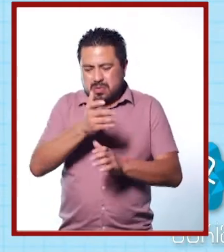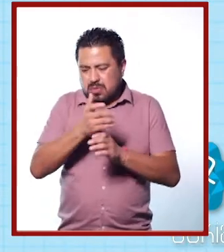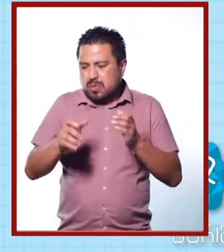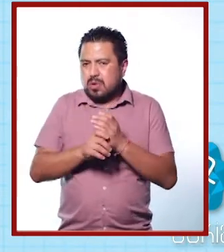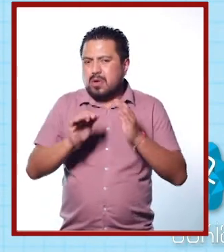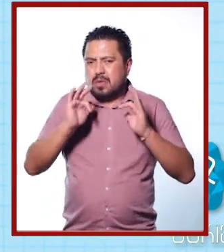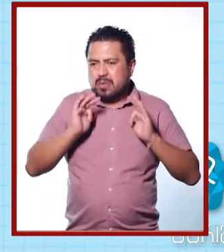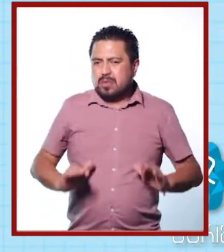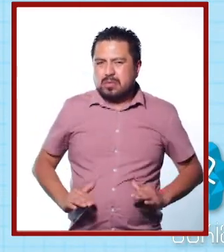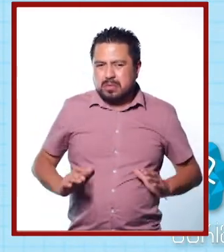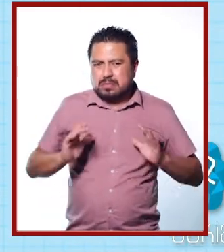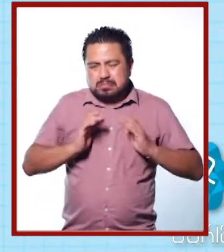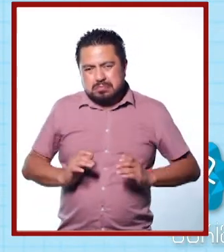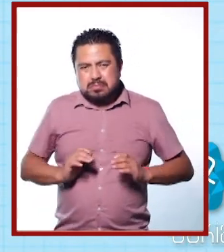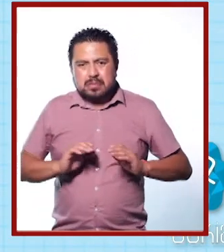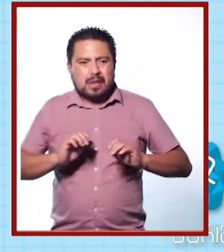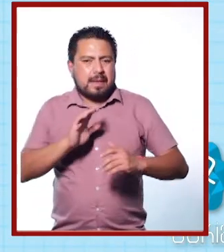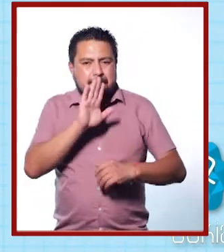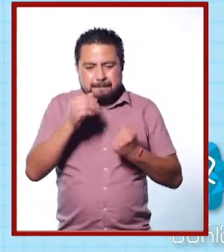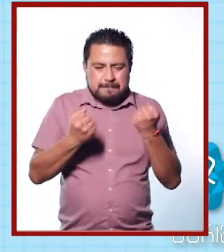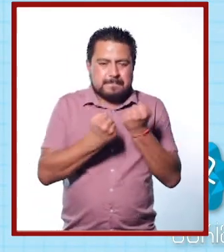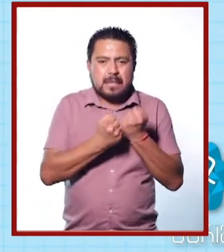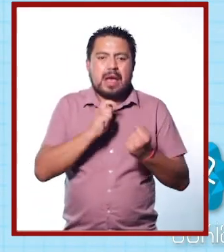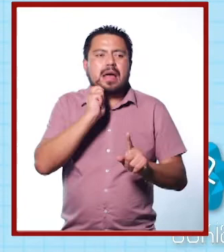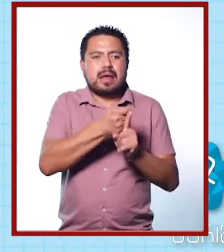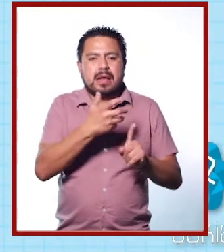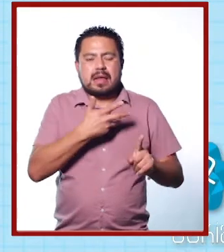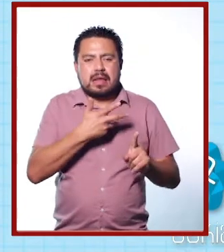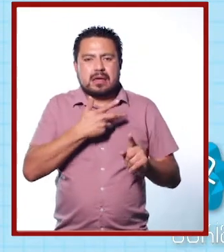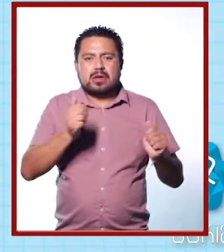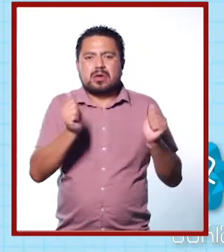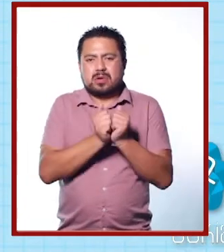tamaño físico, la fortaleza que